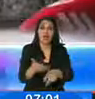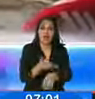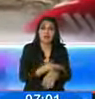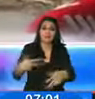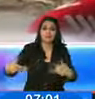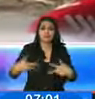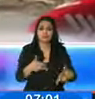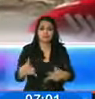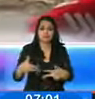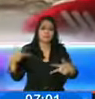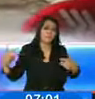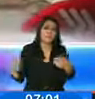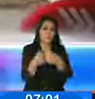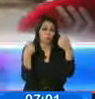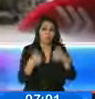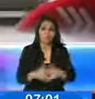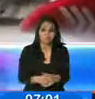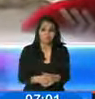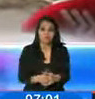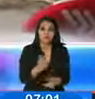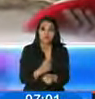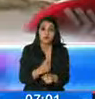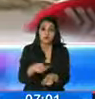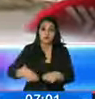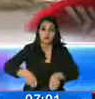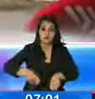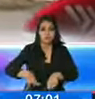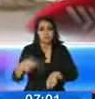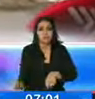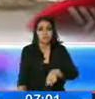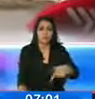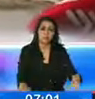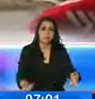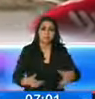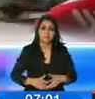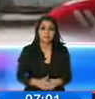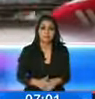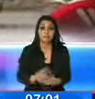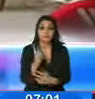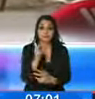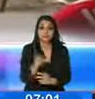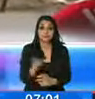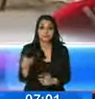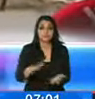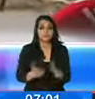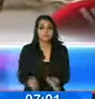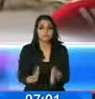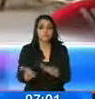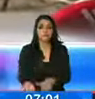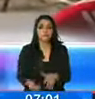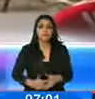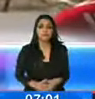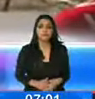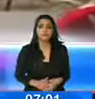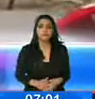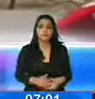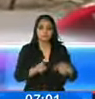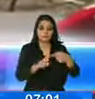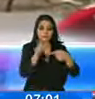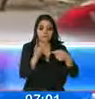chocan frontalmente y los vehículos salen de la pista de circulación. Hay dos personas fallecidas, una